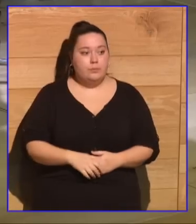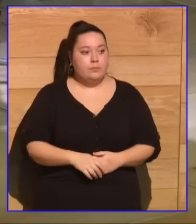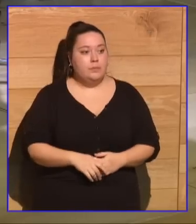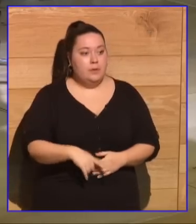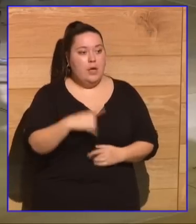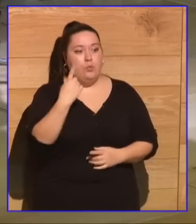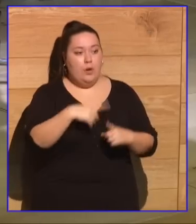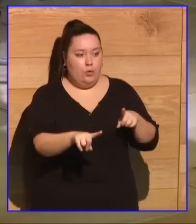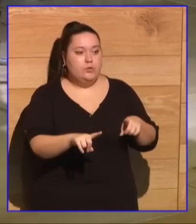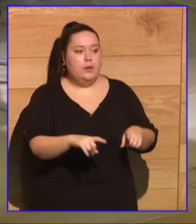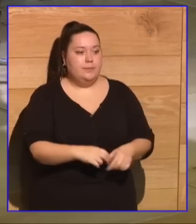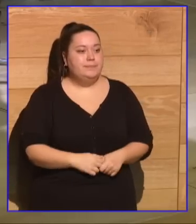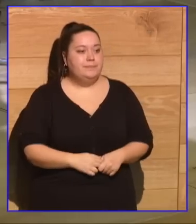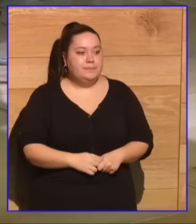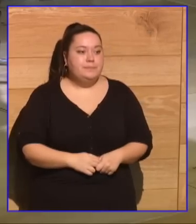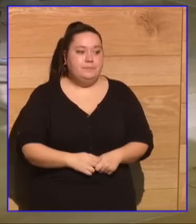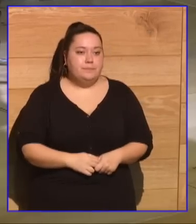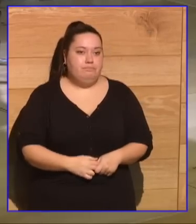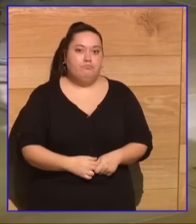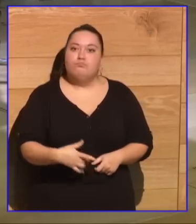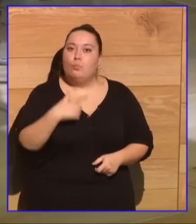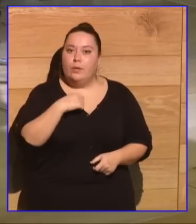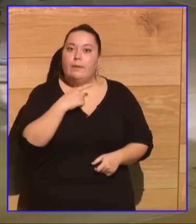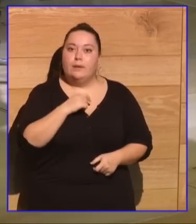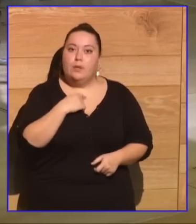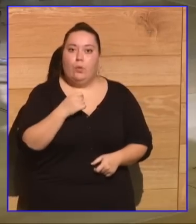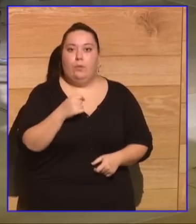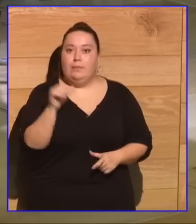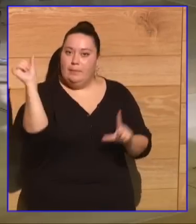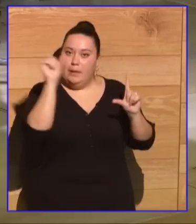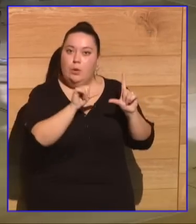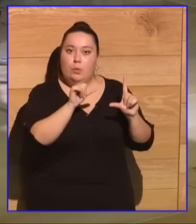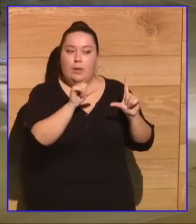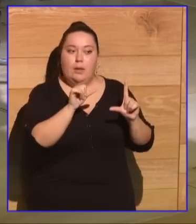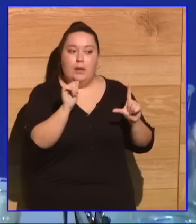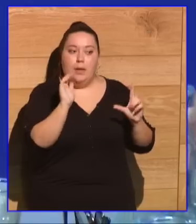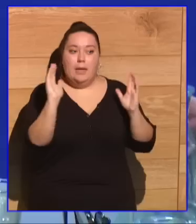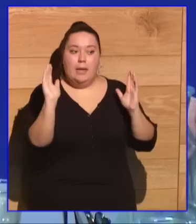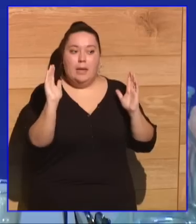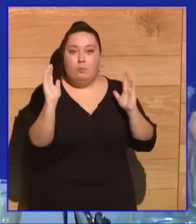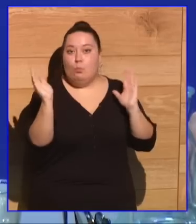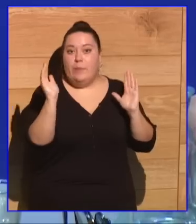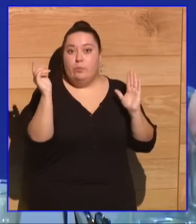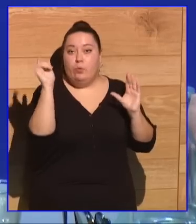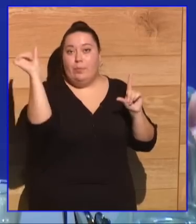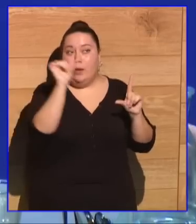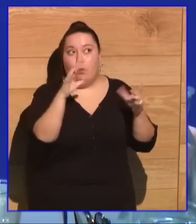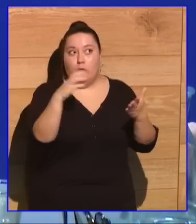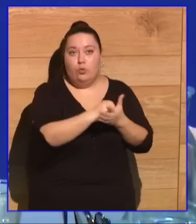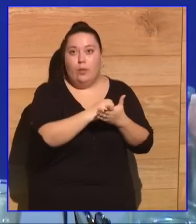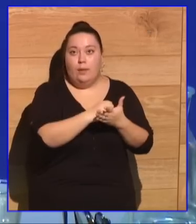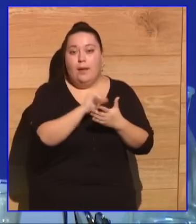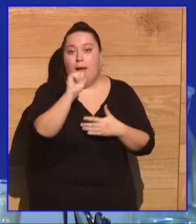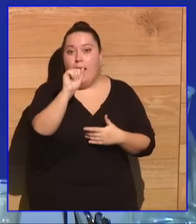Hay segundito. una cosa, hay algo muy divertido en esta película y es que durante toda la película Alan